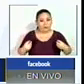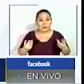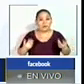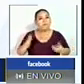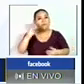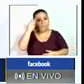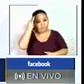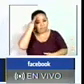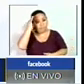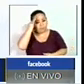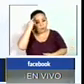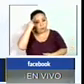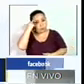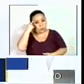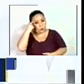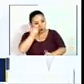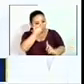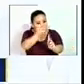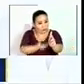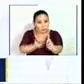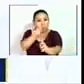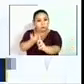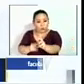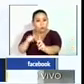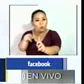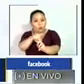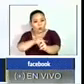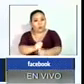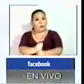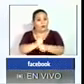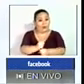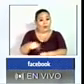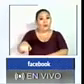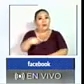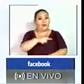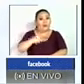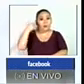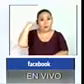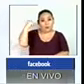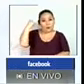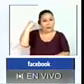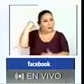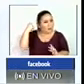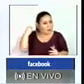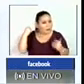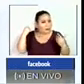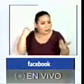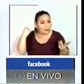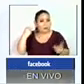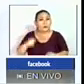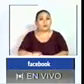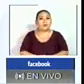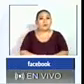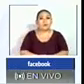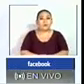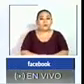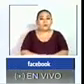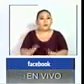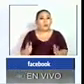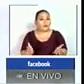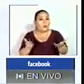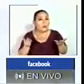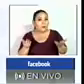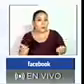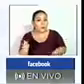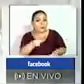pensado estrictamente en la seguridad del paciente, que es muy importante. Es muy importante porque en sí venir a